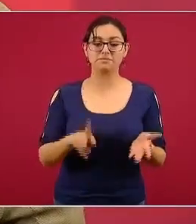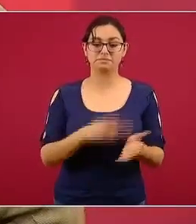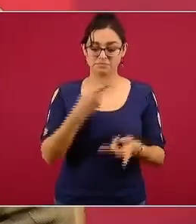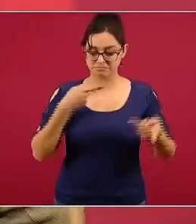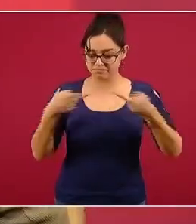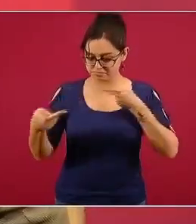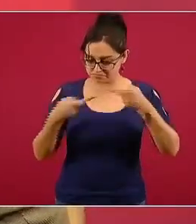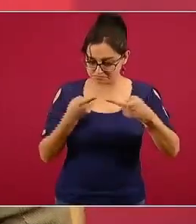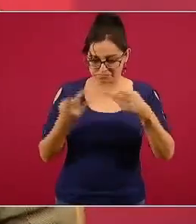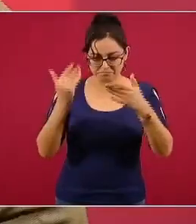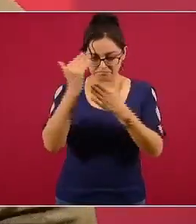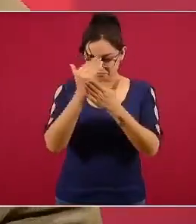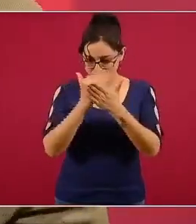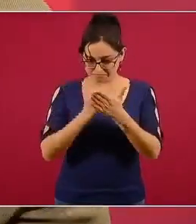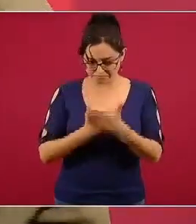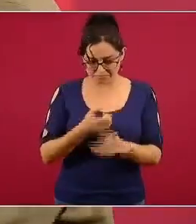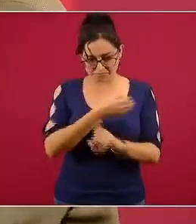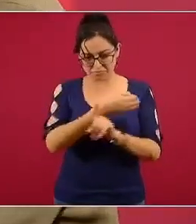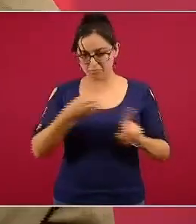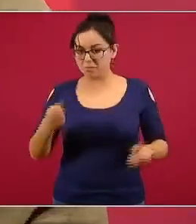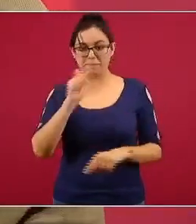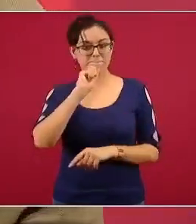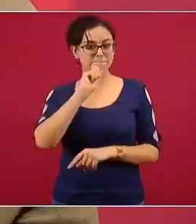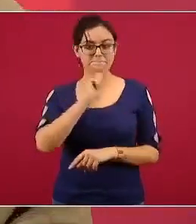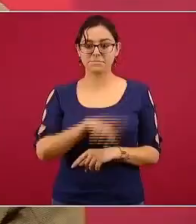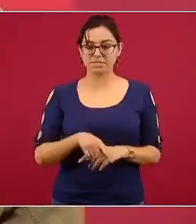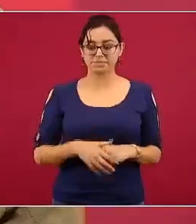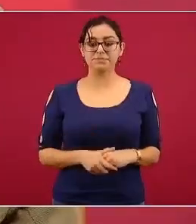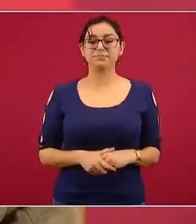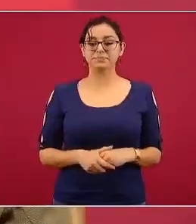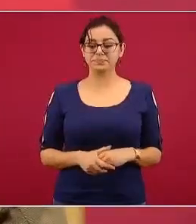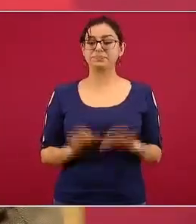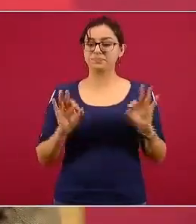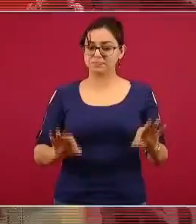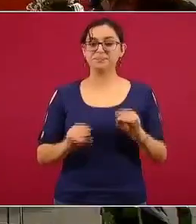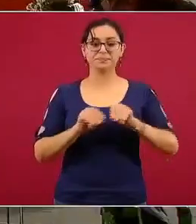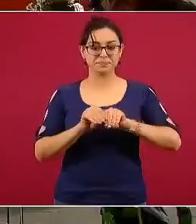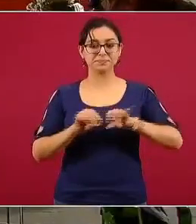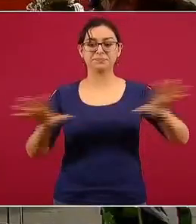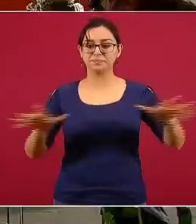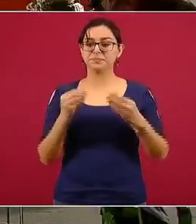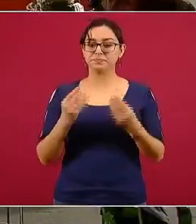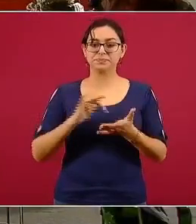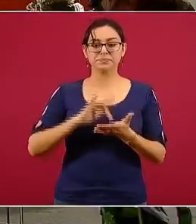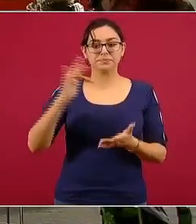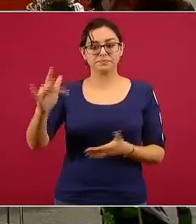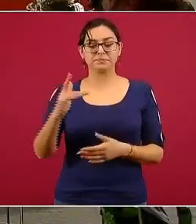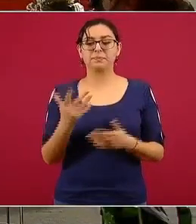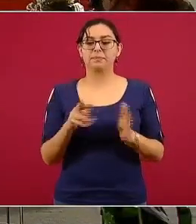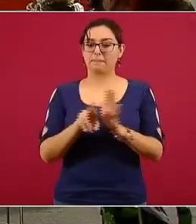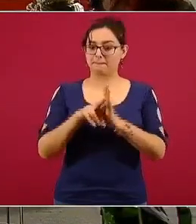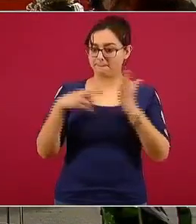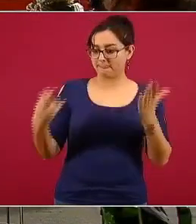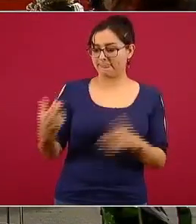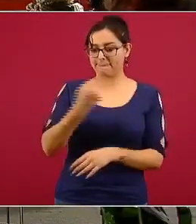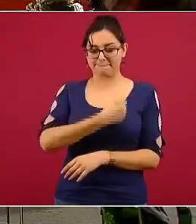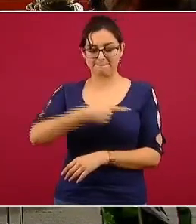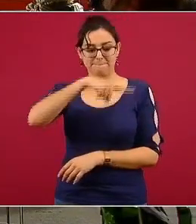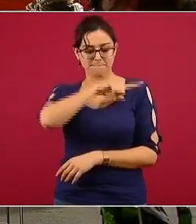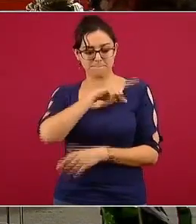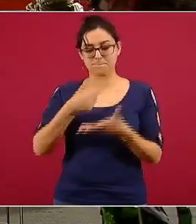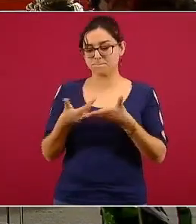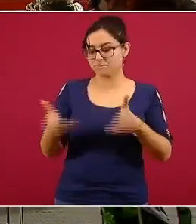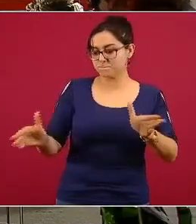nacional de vacunación. Es la misma fuente, ¿no? Qué bueno que se publicó y agradezco mucho a la revista Salud Pública de México que haya hecho